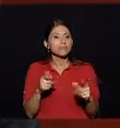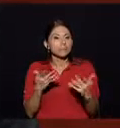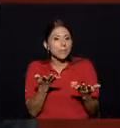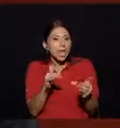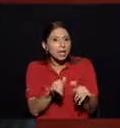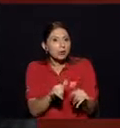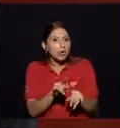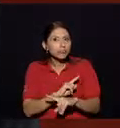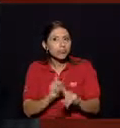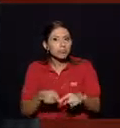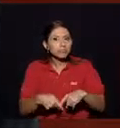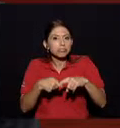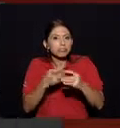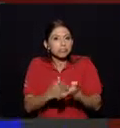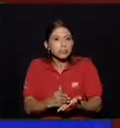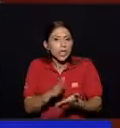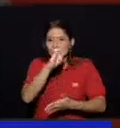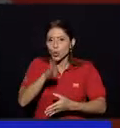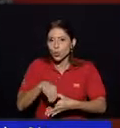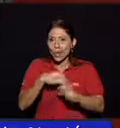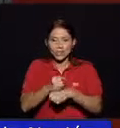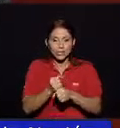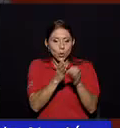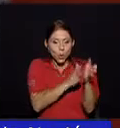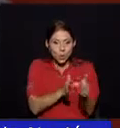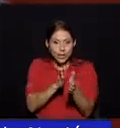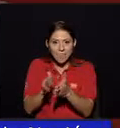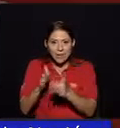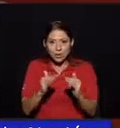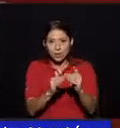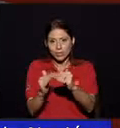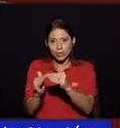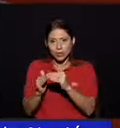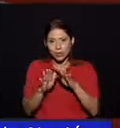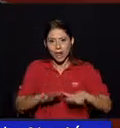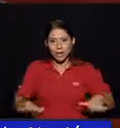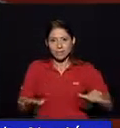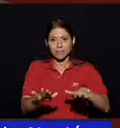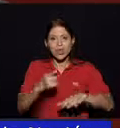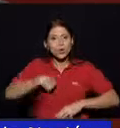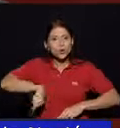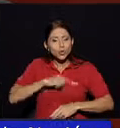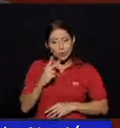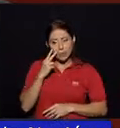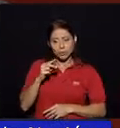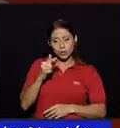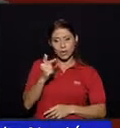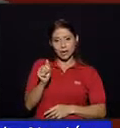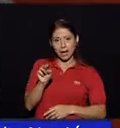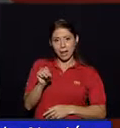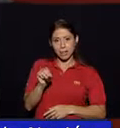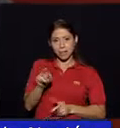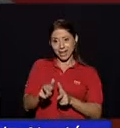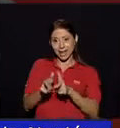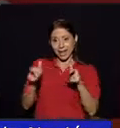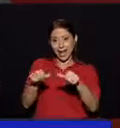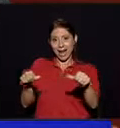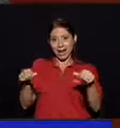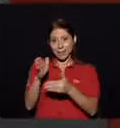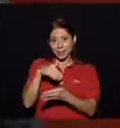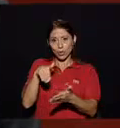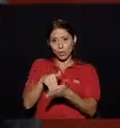nunca ordenamiento territorial. Y nosotros analizamos particularmente en este caso la gran área metropolitana durante los últimos 30 años, porque